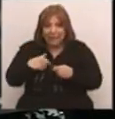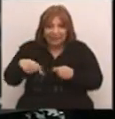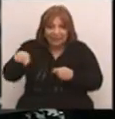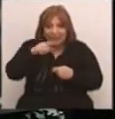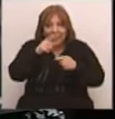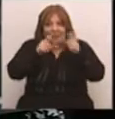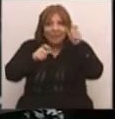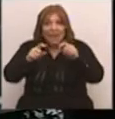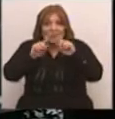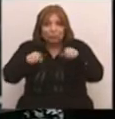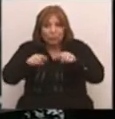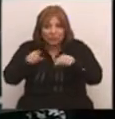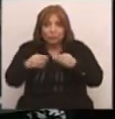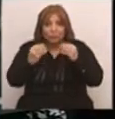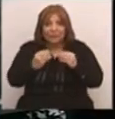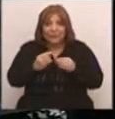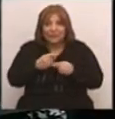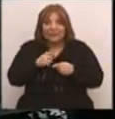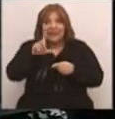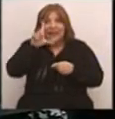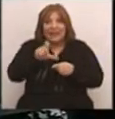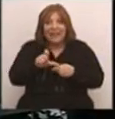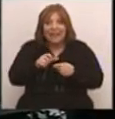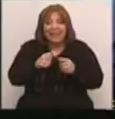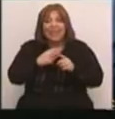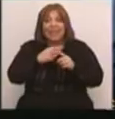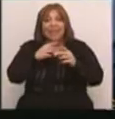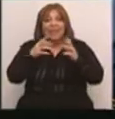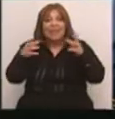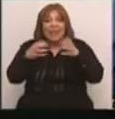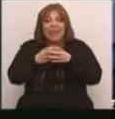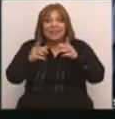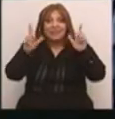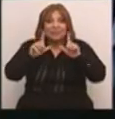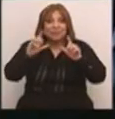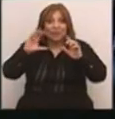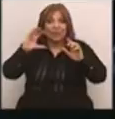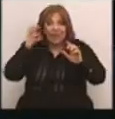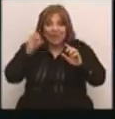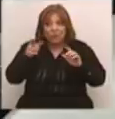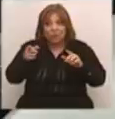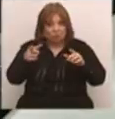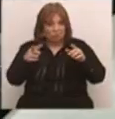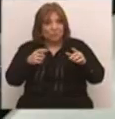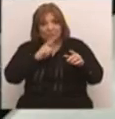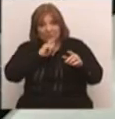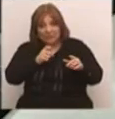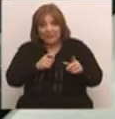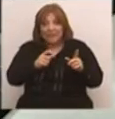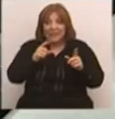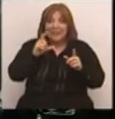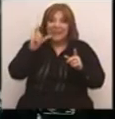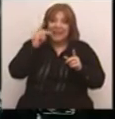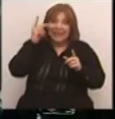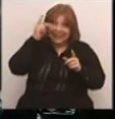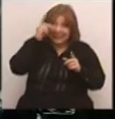cosas, porque les tocó los intereses con la ley de medios. Pero esto es muy subjetivo, Verónica. Está bien, es opinable. Seguro. Y Kirchner contó que en una